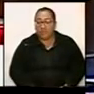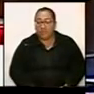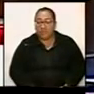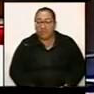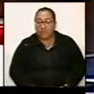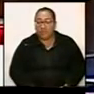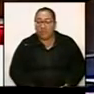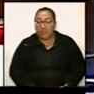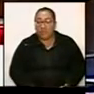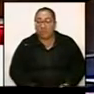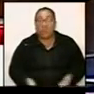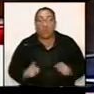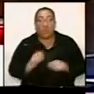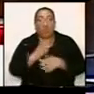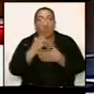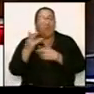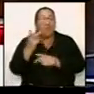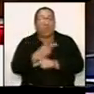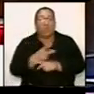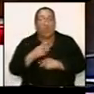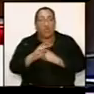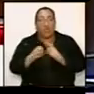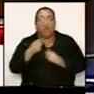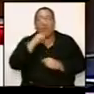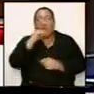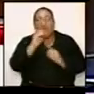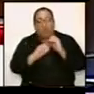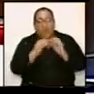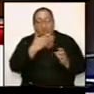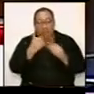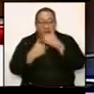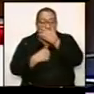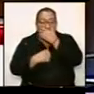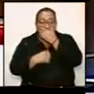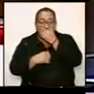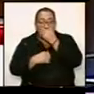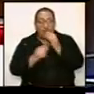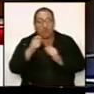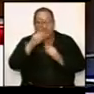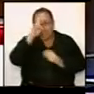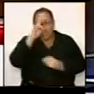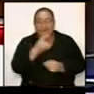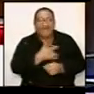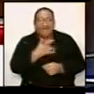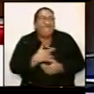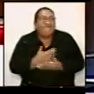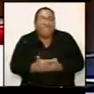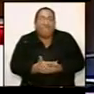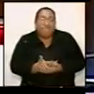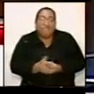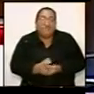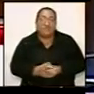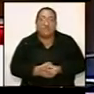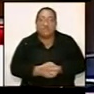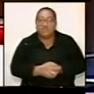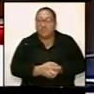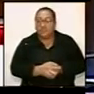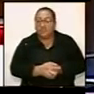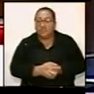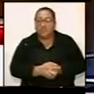De la inseguridad ciudadana, falta mejorar la estrategia. Los peruanos se sienten